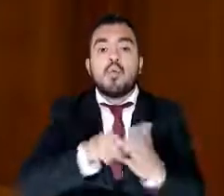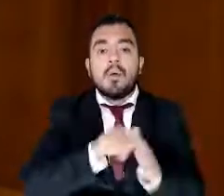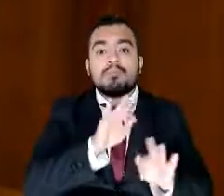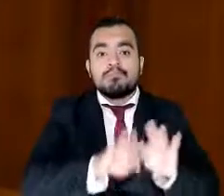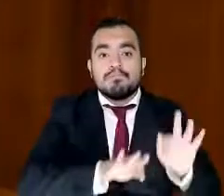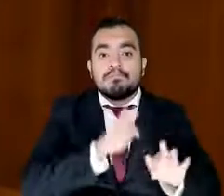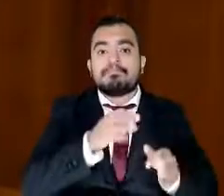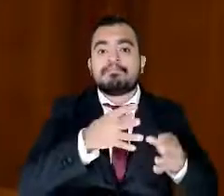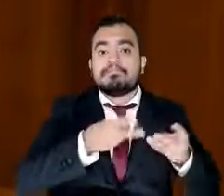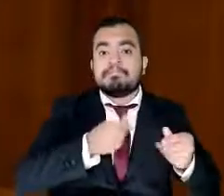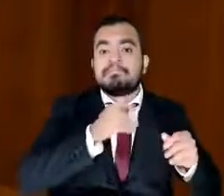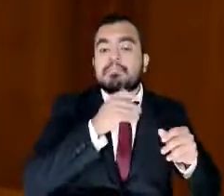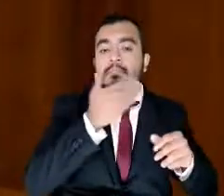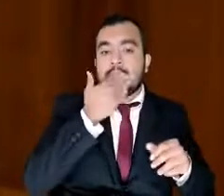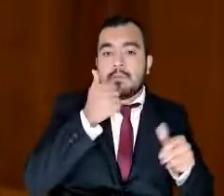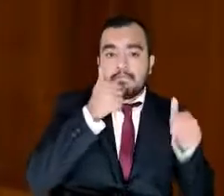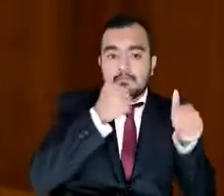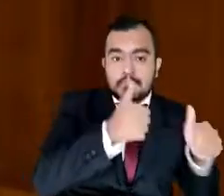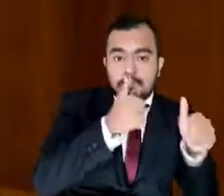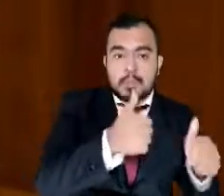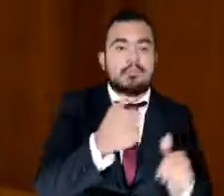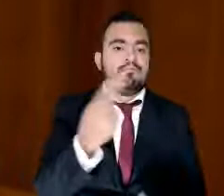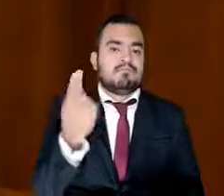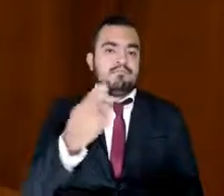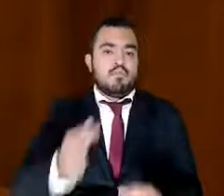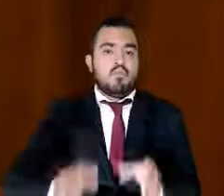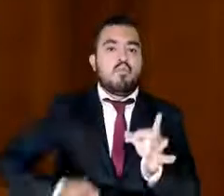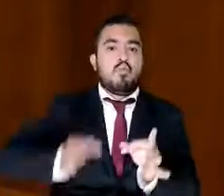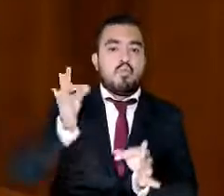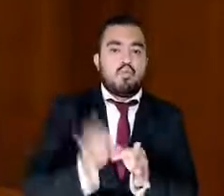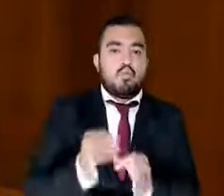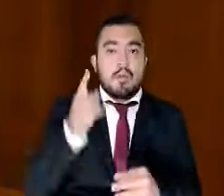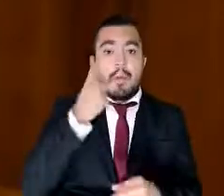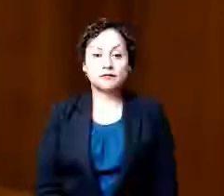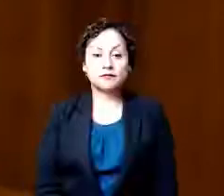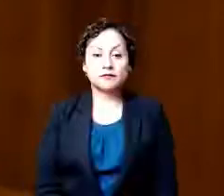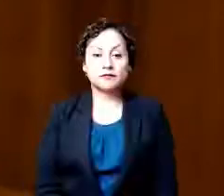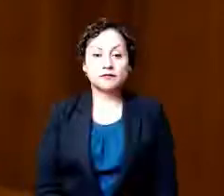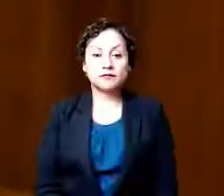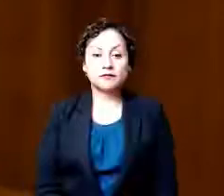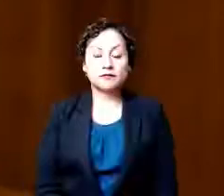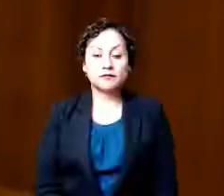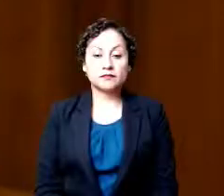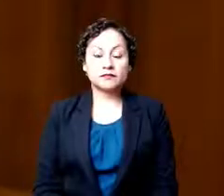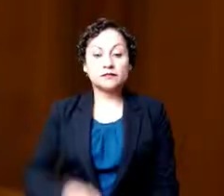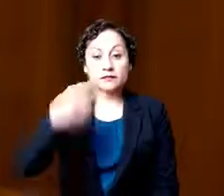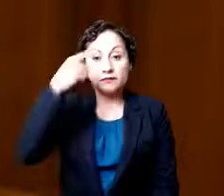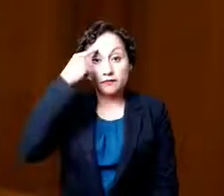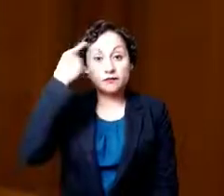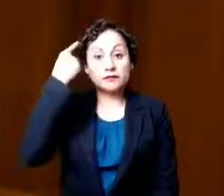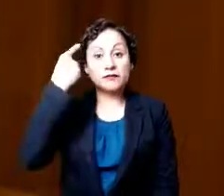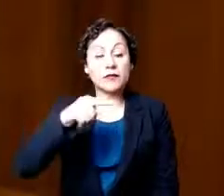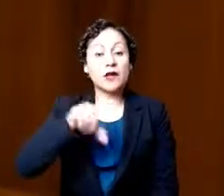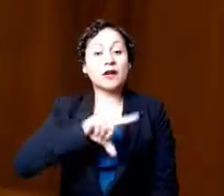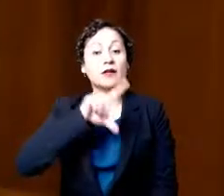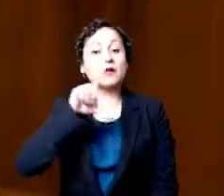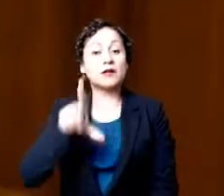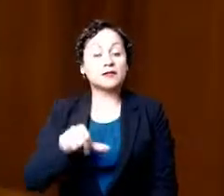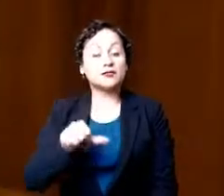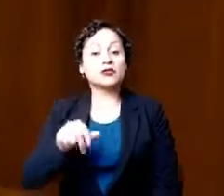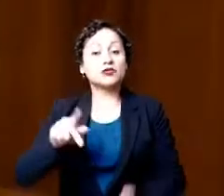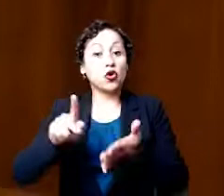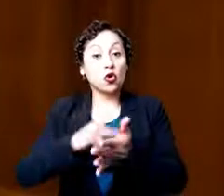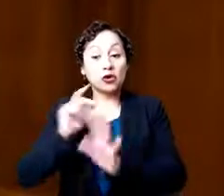públicos tienen que ser llevados a cabo de forma puntual para que no se echen a perder en el corto plazo y que pues después tengamos que hacer